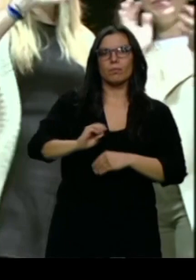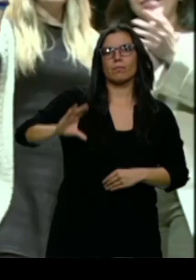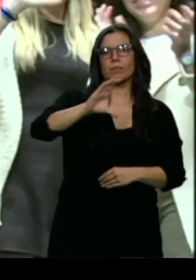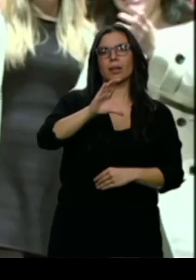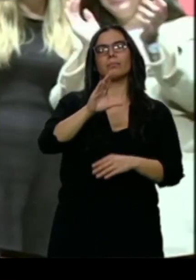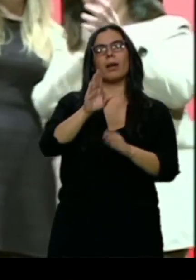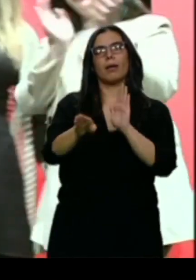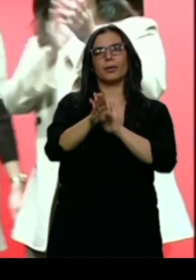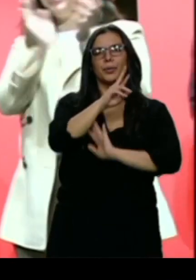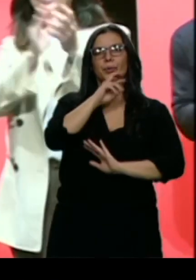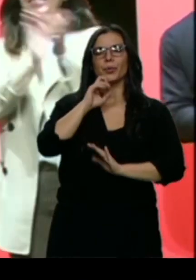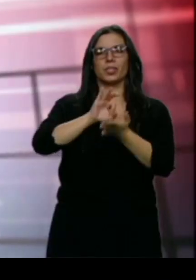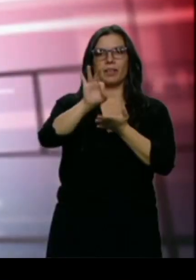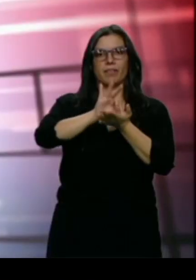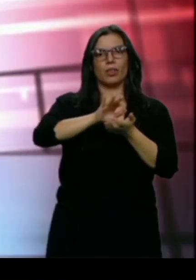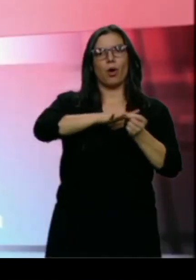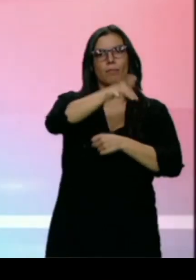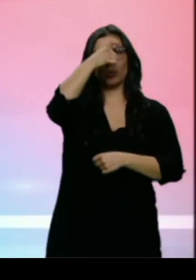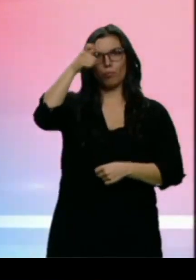medio rural.